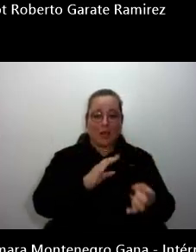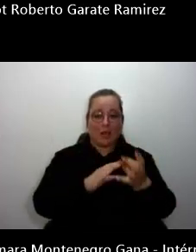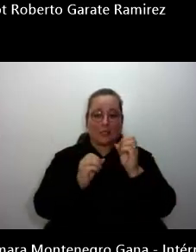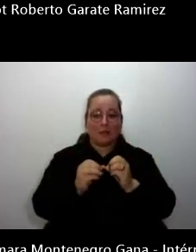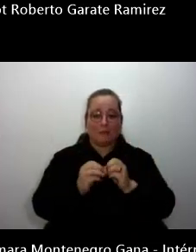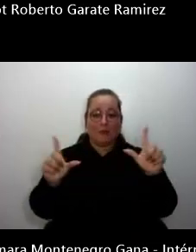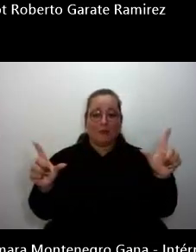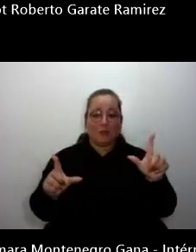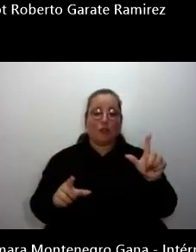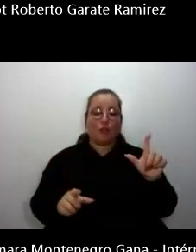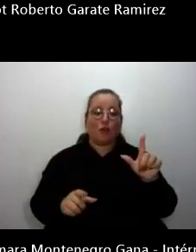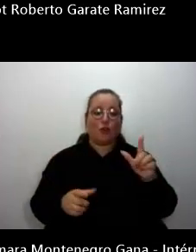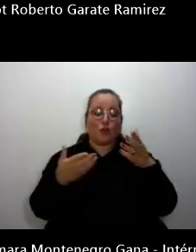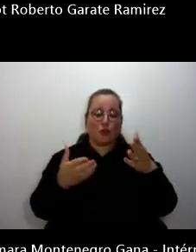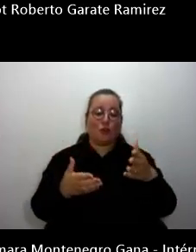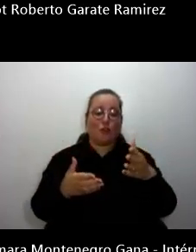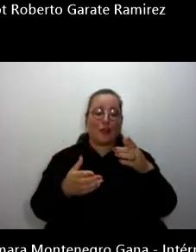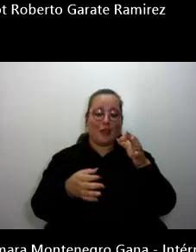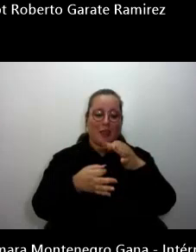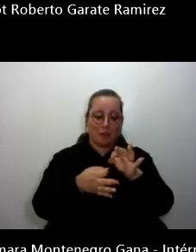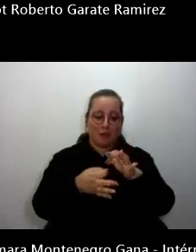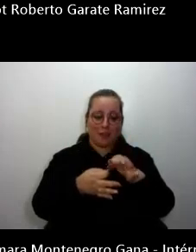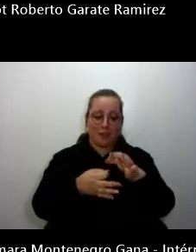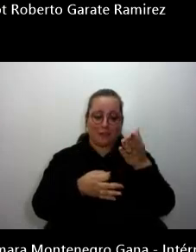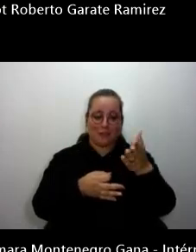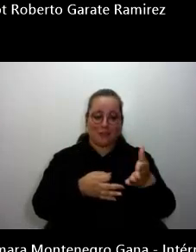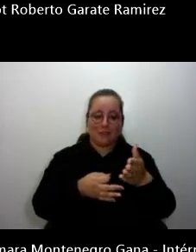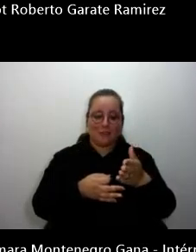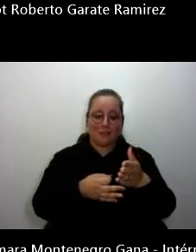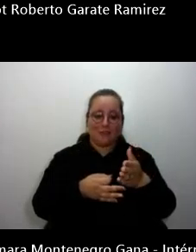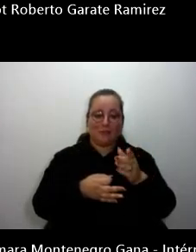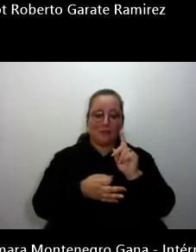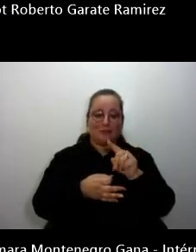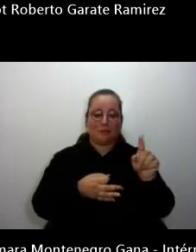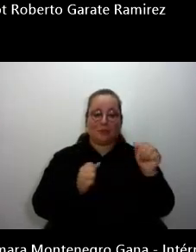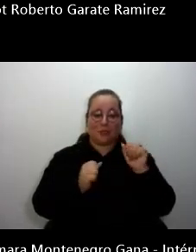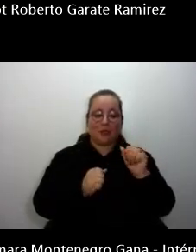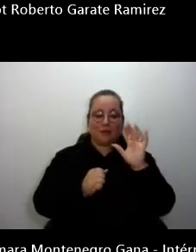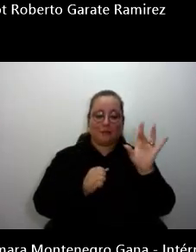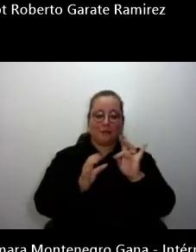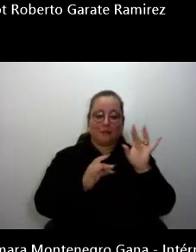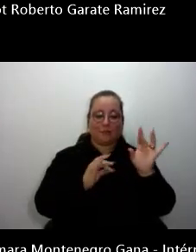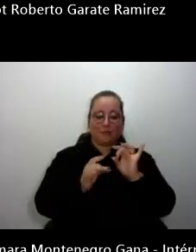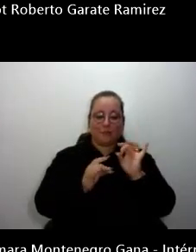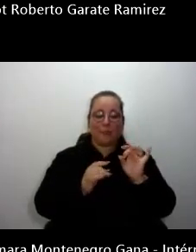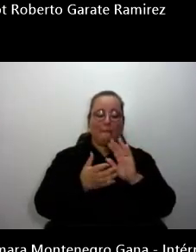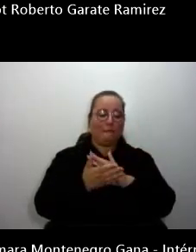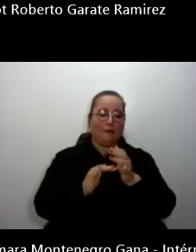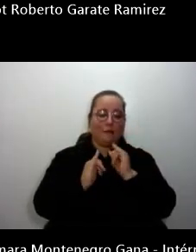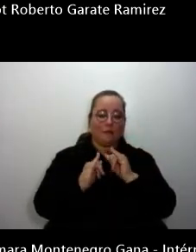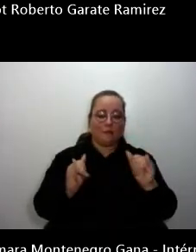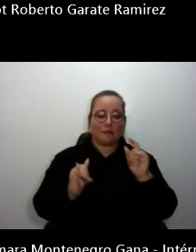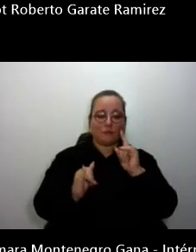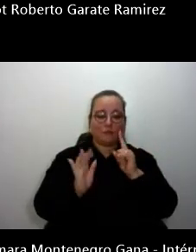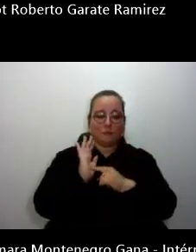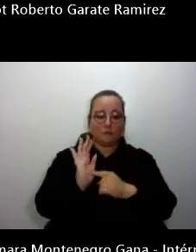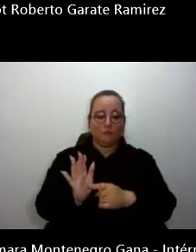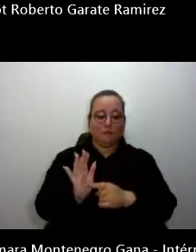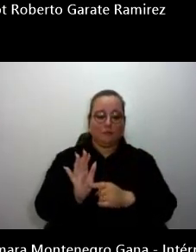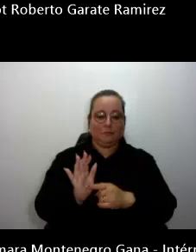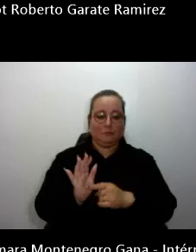de lanzamiento de esta orientación, en donde podrán encontrar toda la información que dimos a conocer en la presentación, en